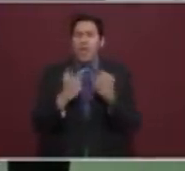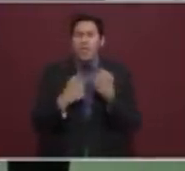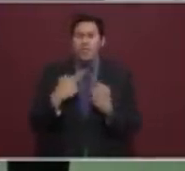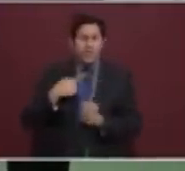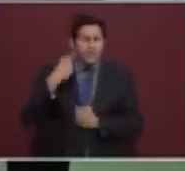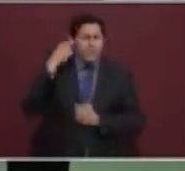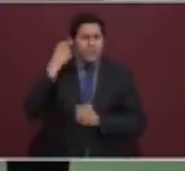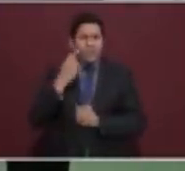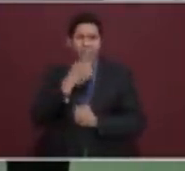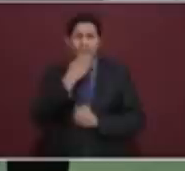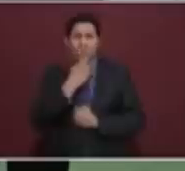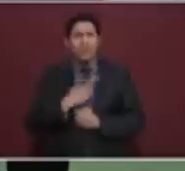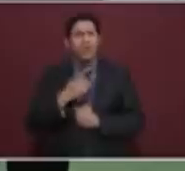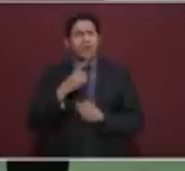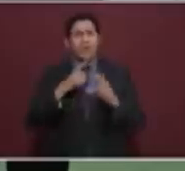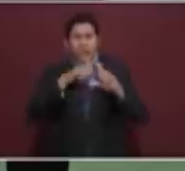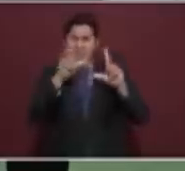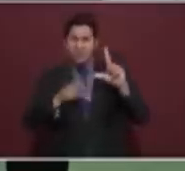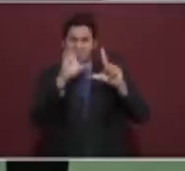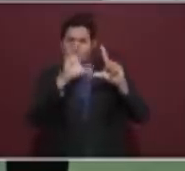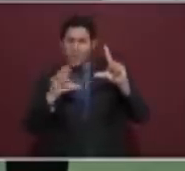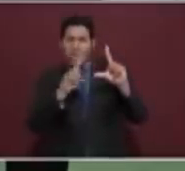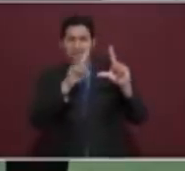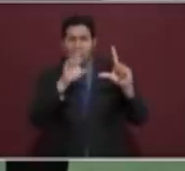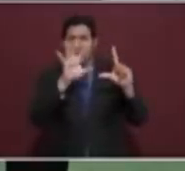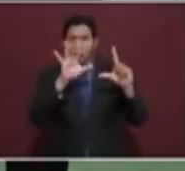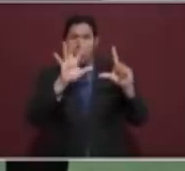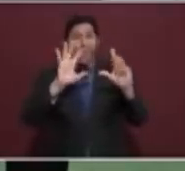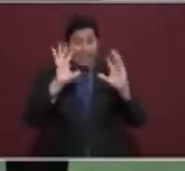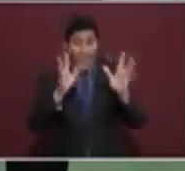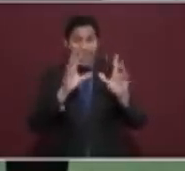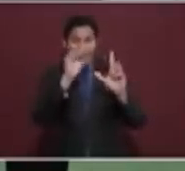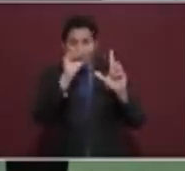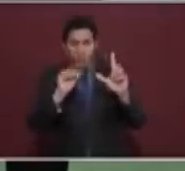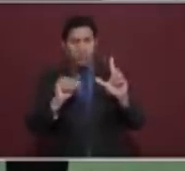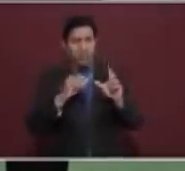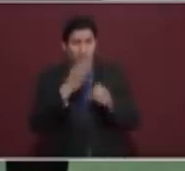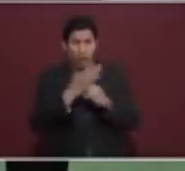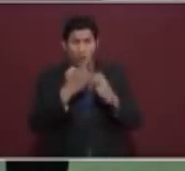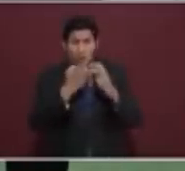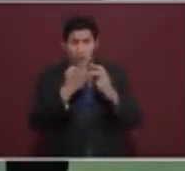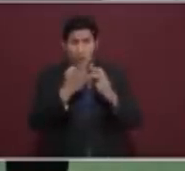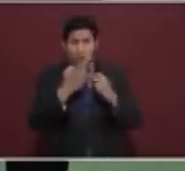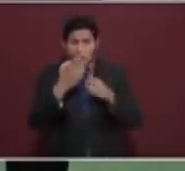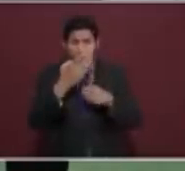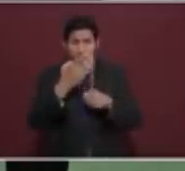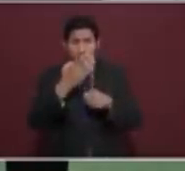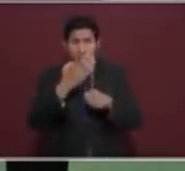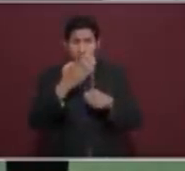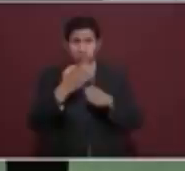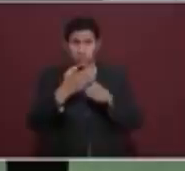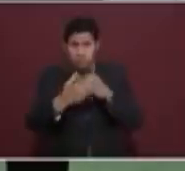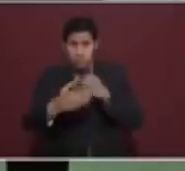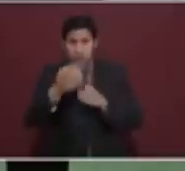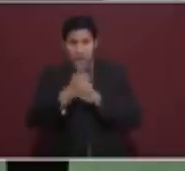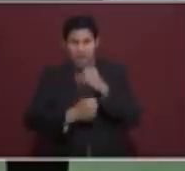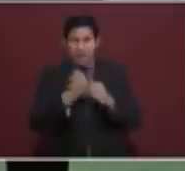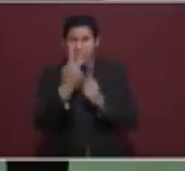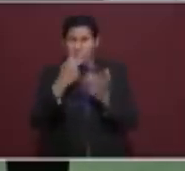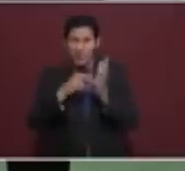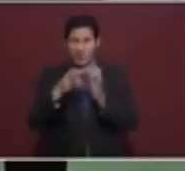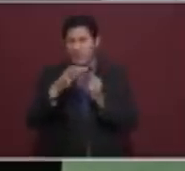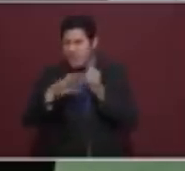150 coordinaciones territoriales ya van a estar funcionando y operando es decir a finales de 2019